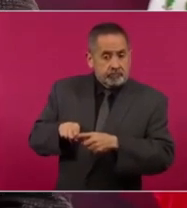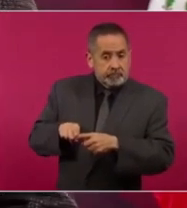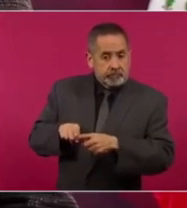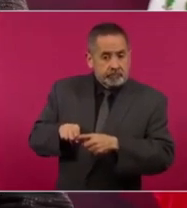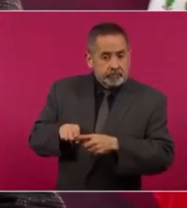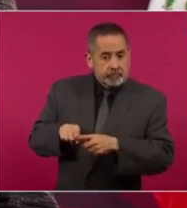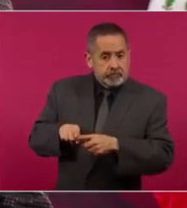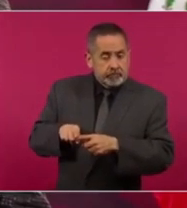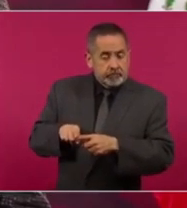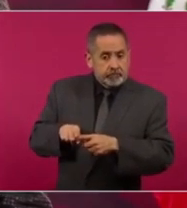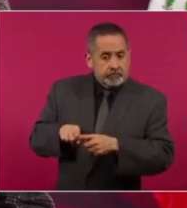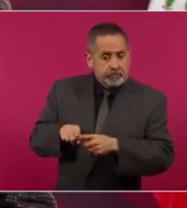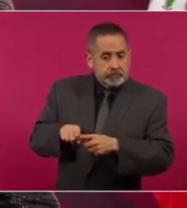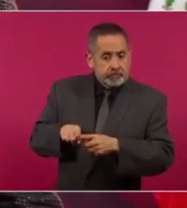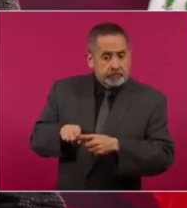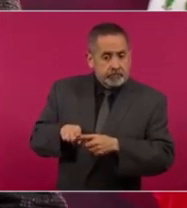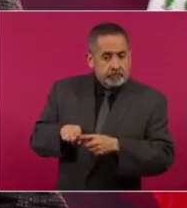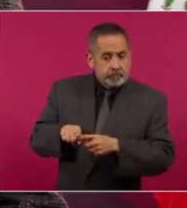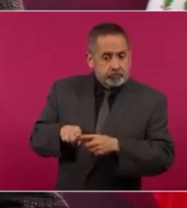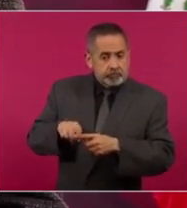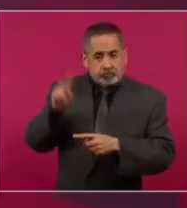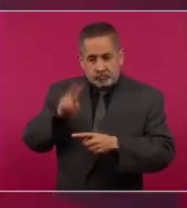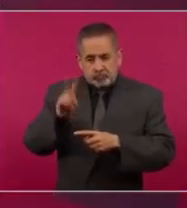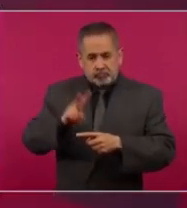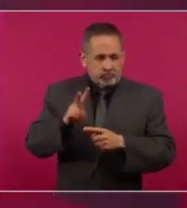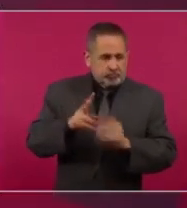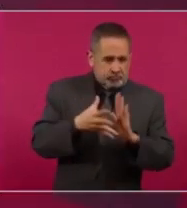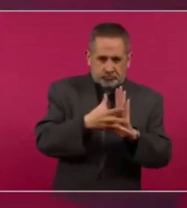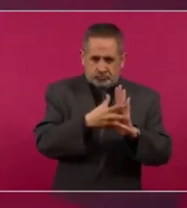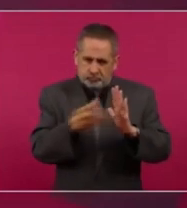de que hubo plagio